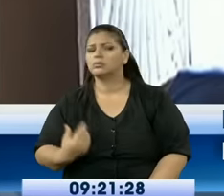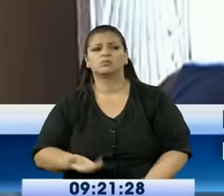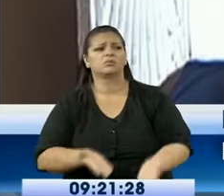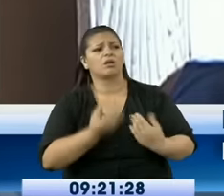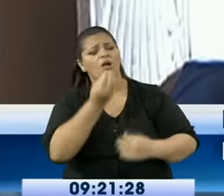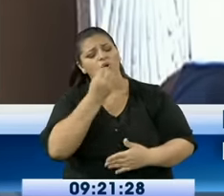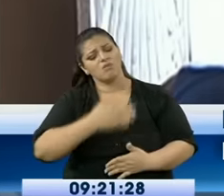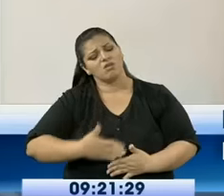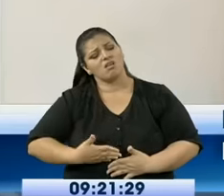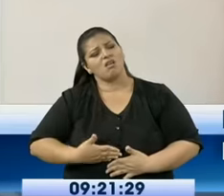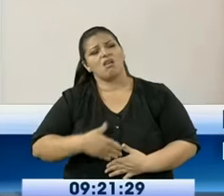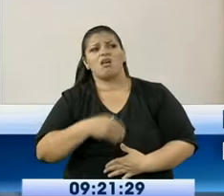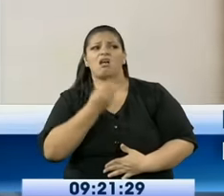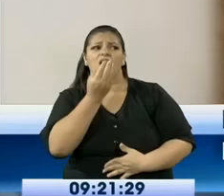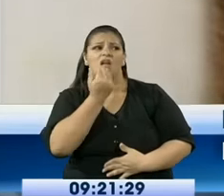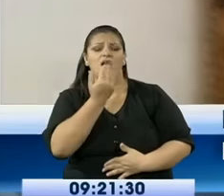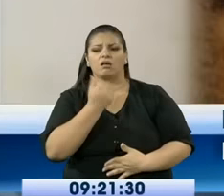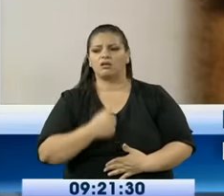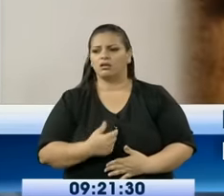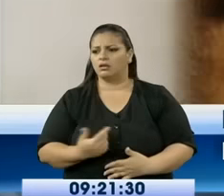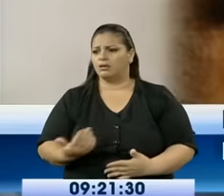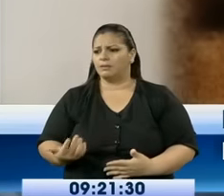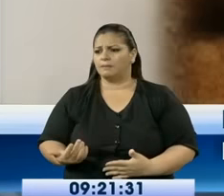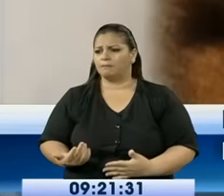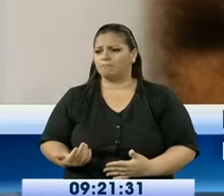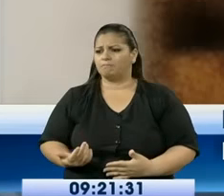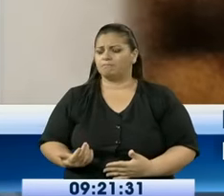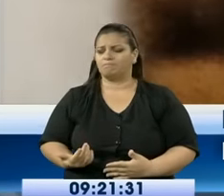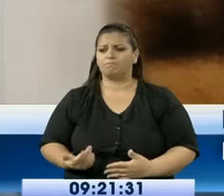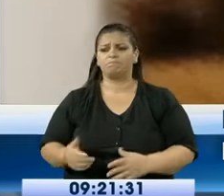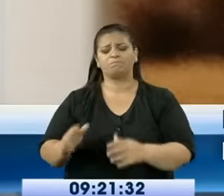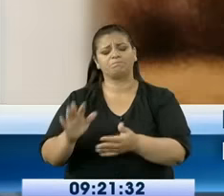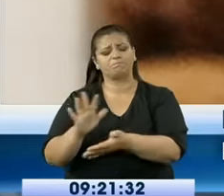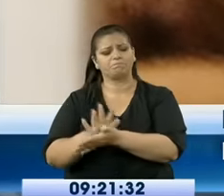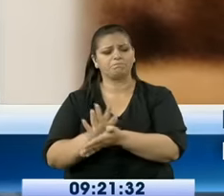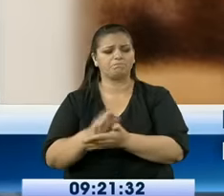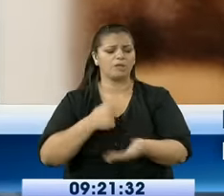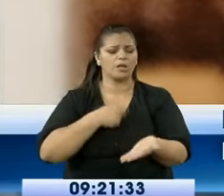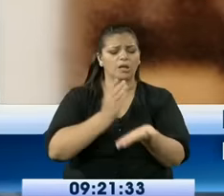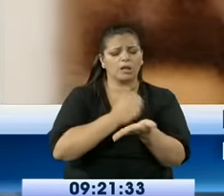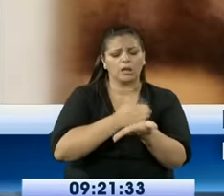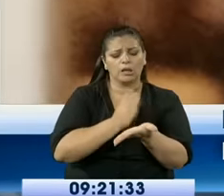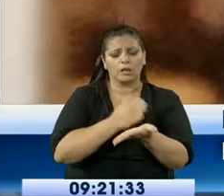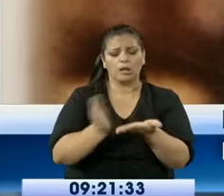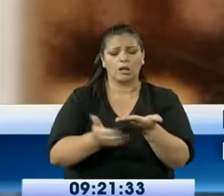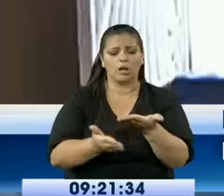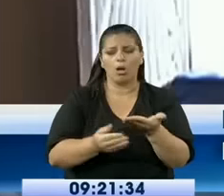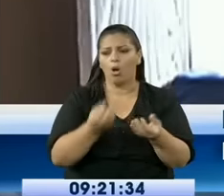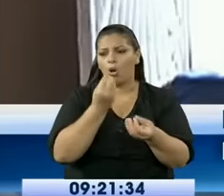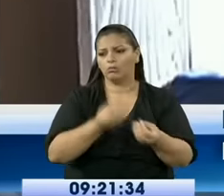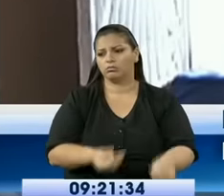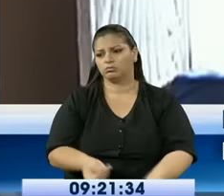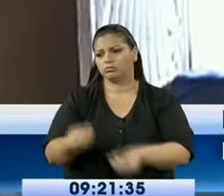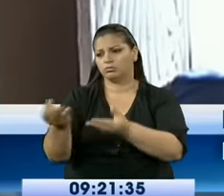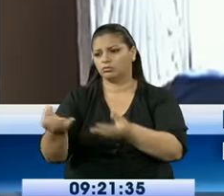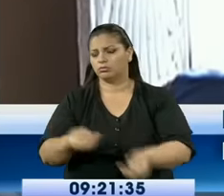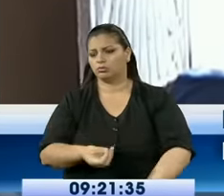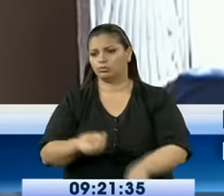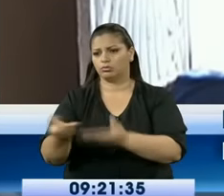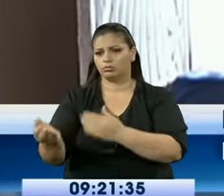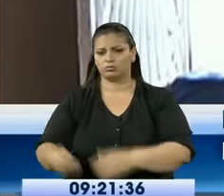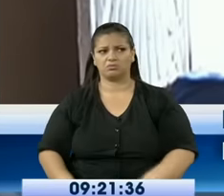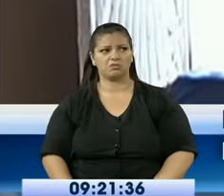Pero no sé de dónde sacan el dinero para consumir la droga, no lo sé. ¿Aquí en la casa no se han empezado a perder las cosas?